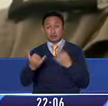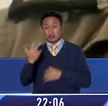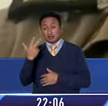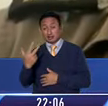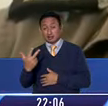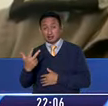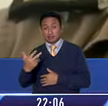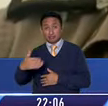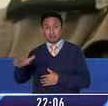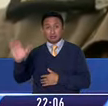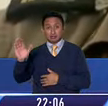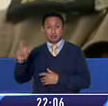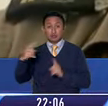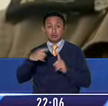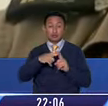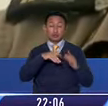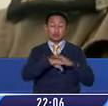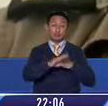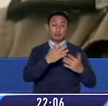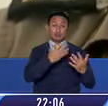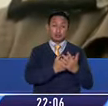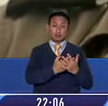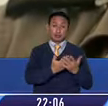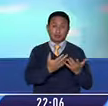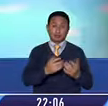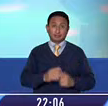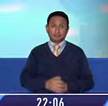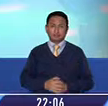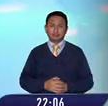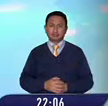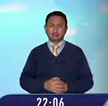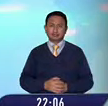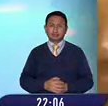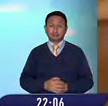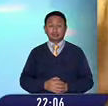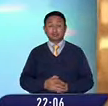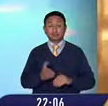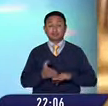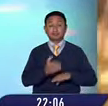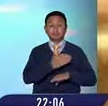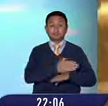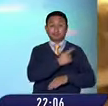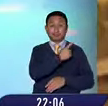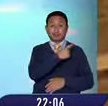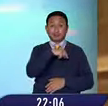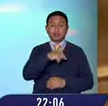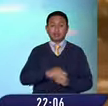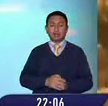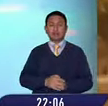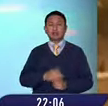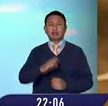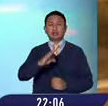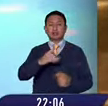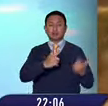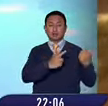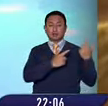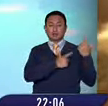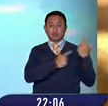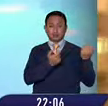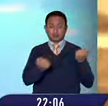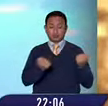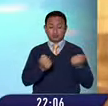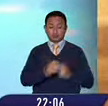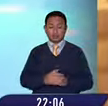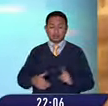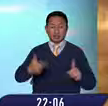uno mantiene prisión preventiva mientras dura el proceso. Hace unos días en San Lorenzo mataron a un militar durante los operativos